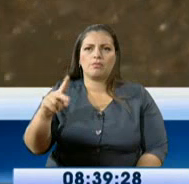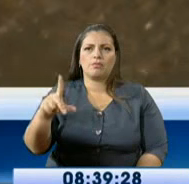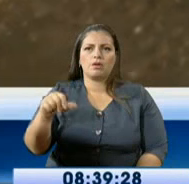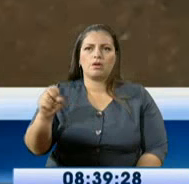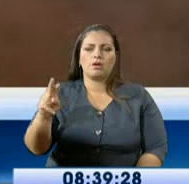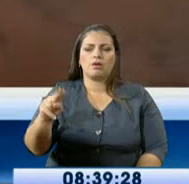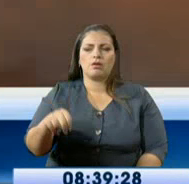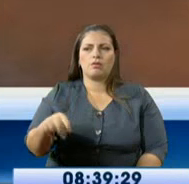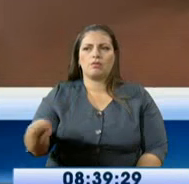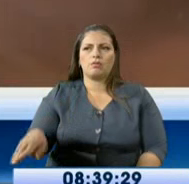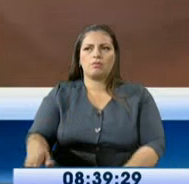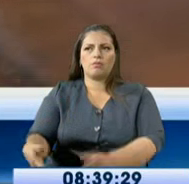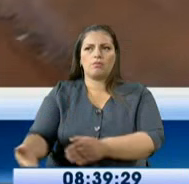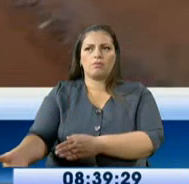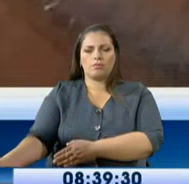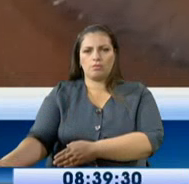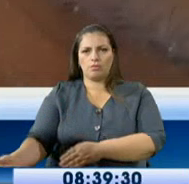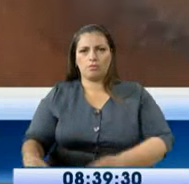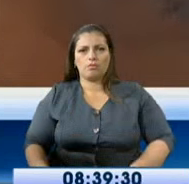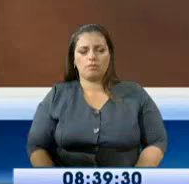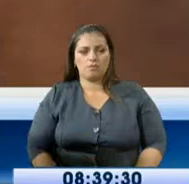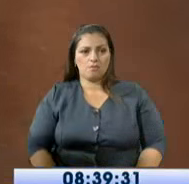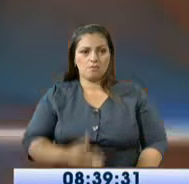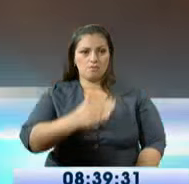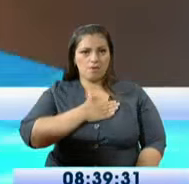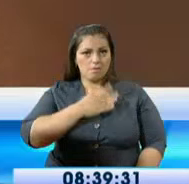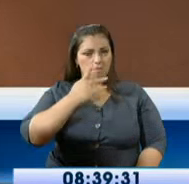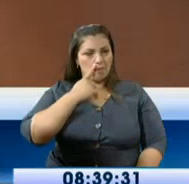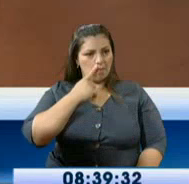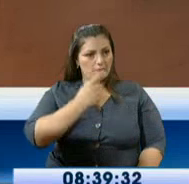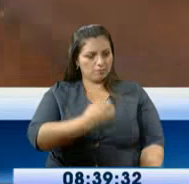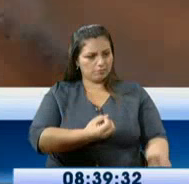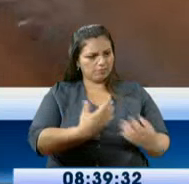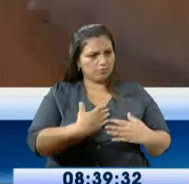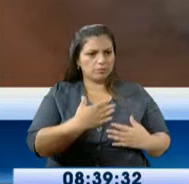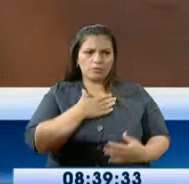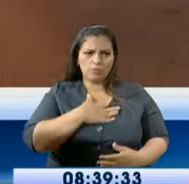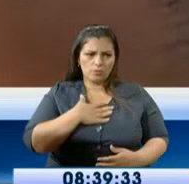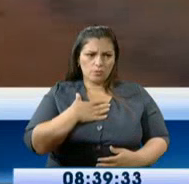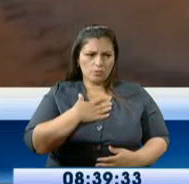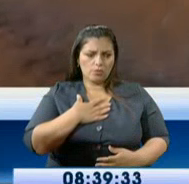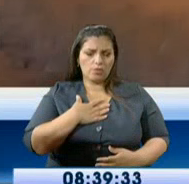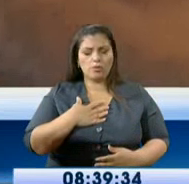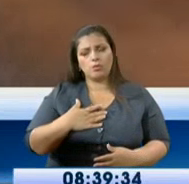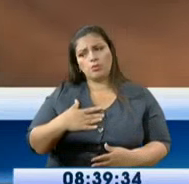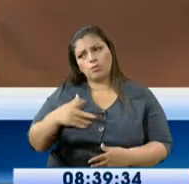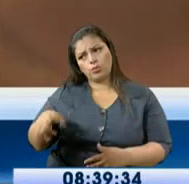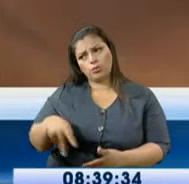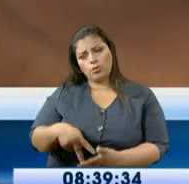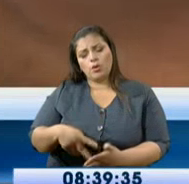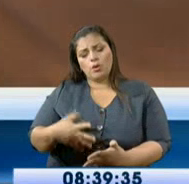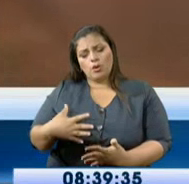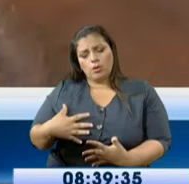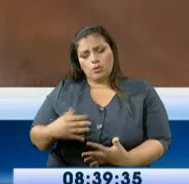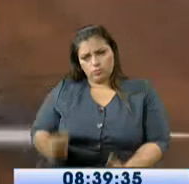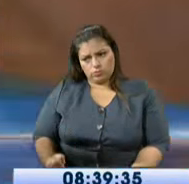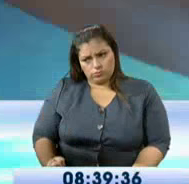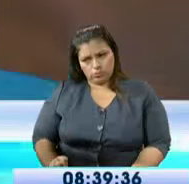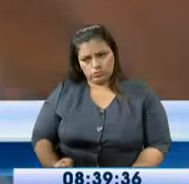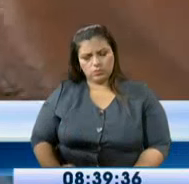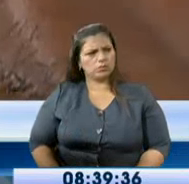después. Mi papá me dijo que por favor esté fuerte y esto que el otro, hasta me desmayé en plena iglesia de